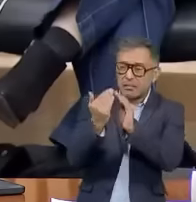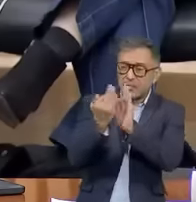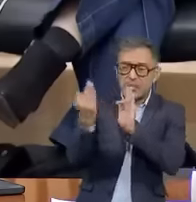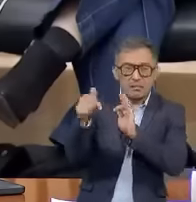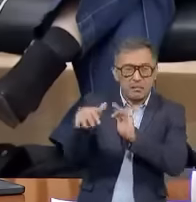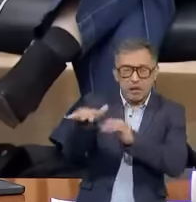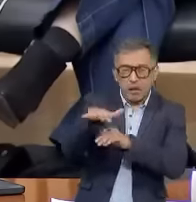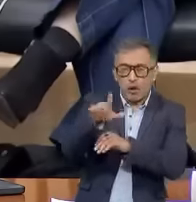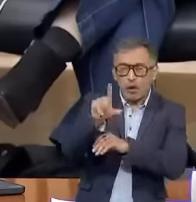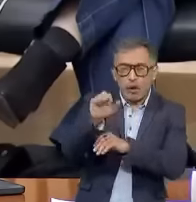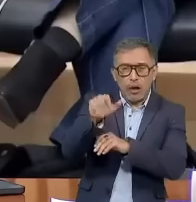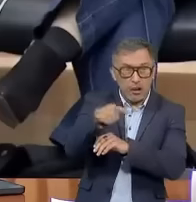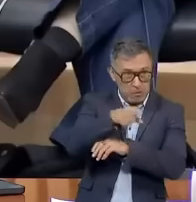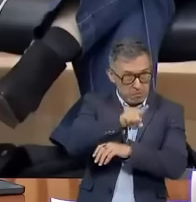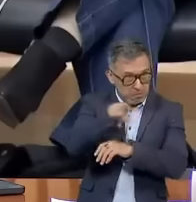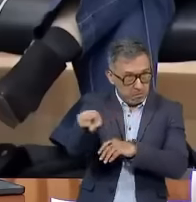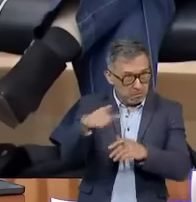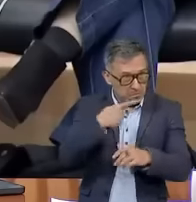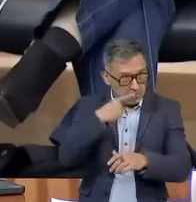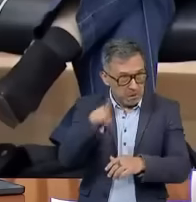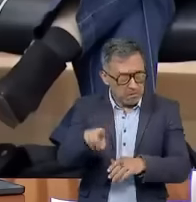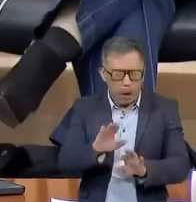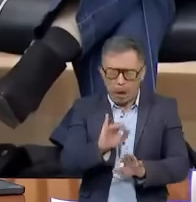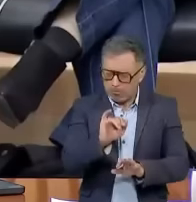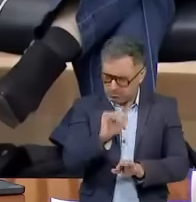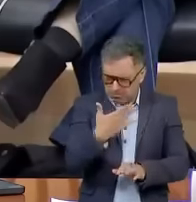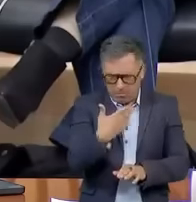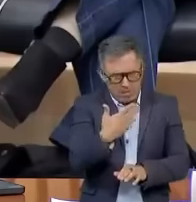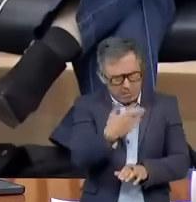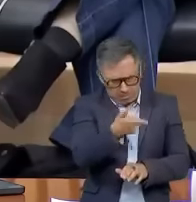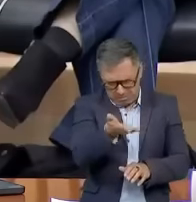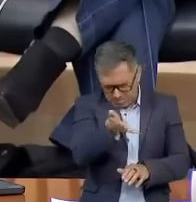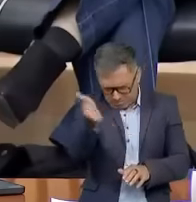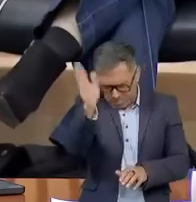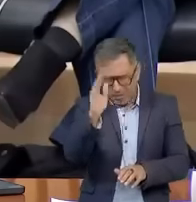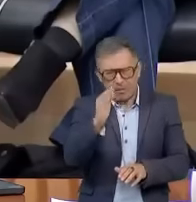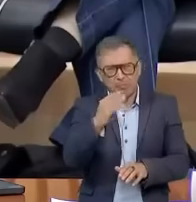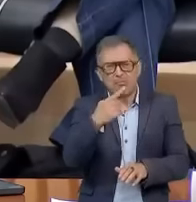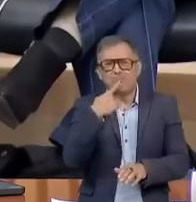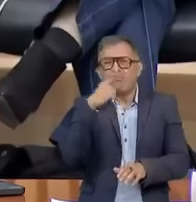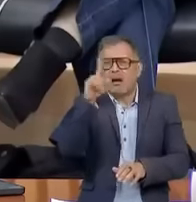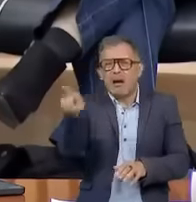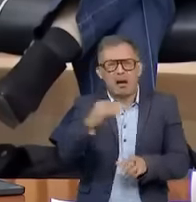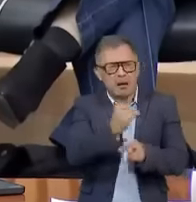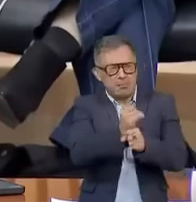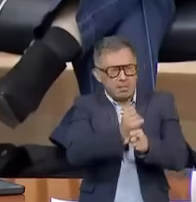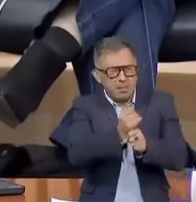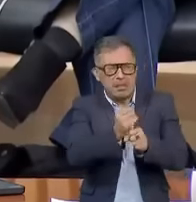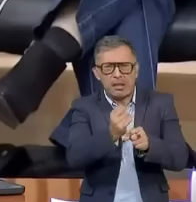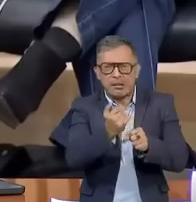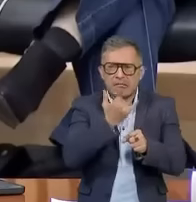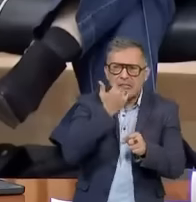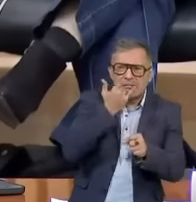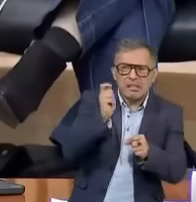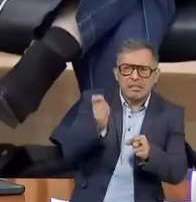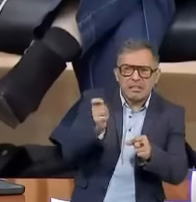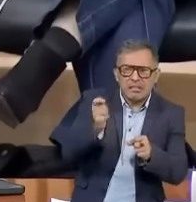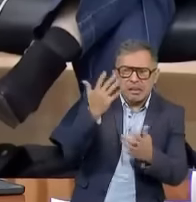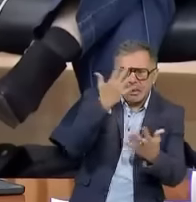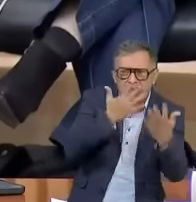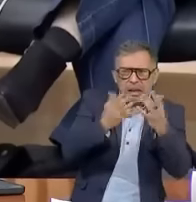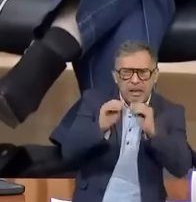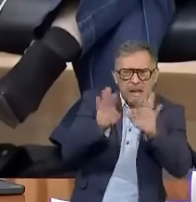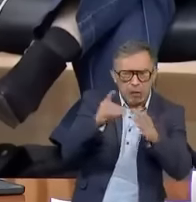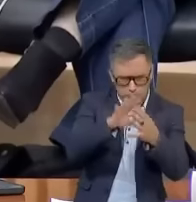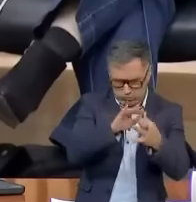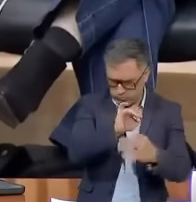Eh Pues que se haga lo que se tenga que hacer que se investigue que se aclare eh la nuestra candidata sochil